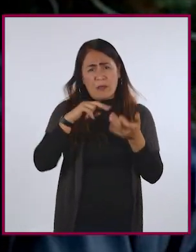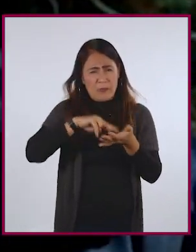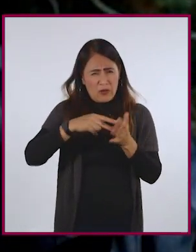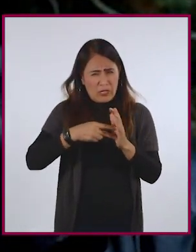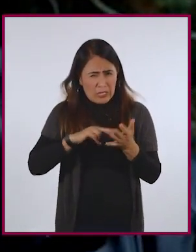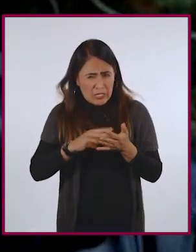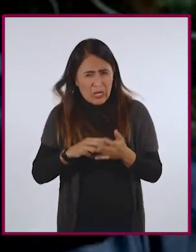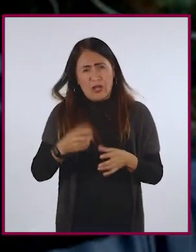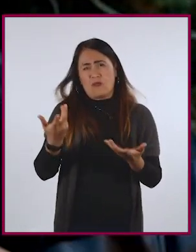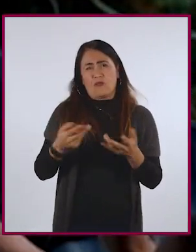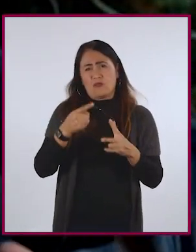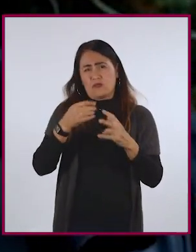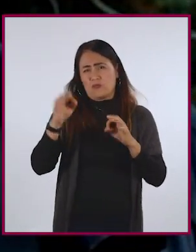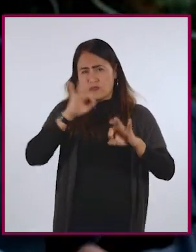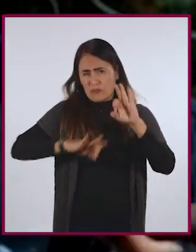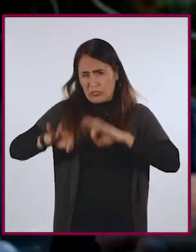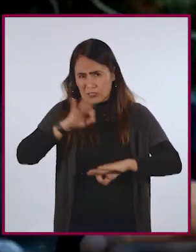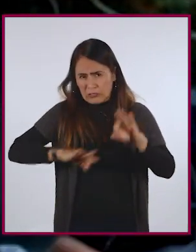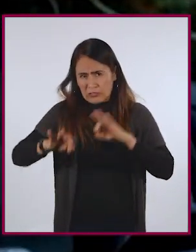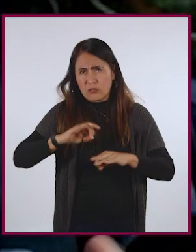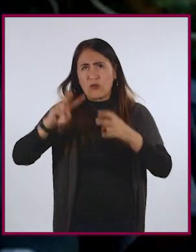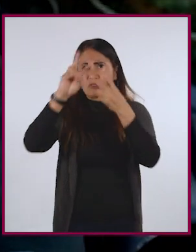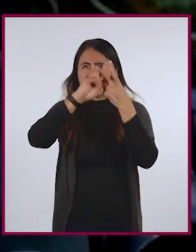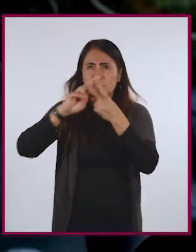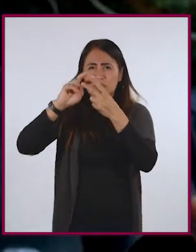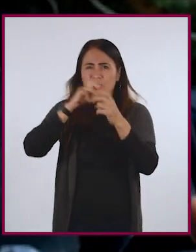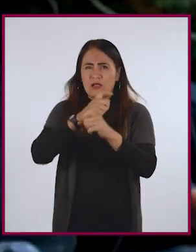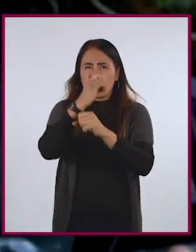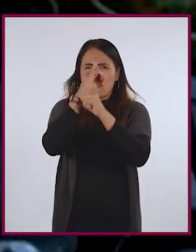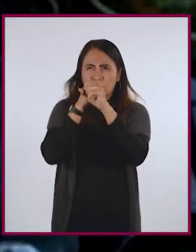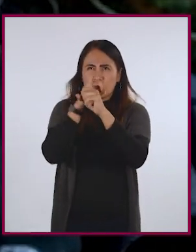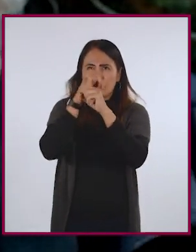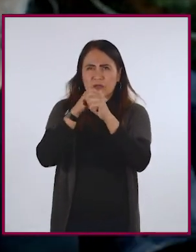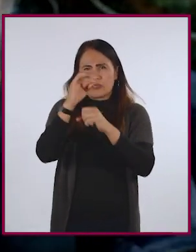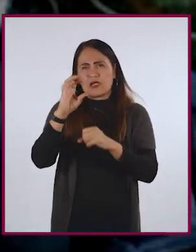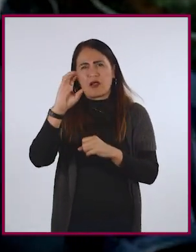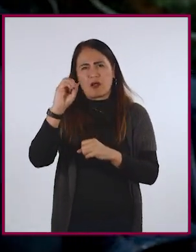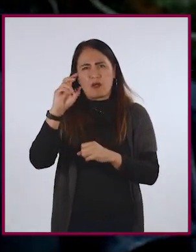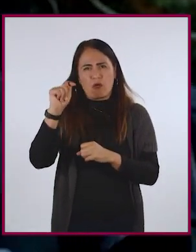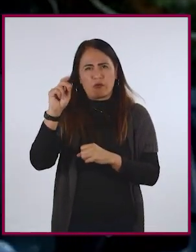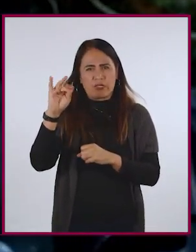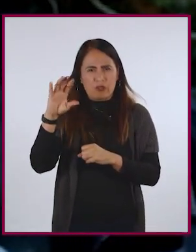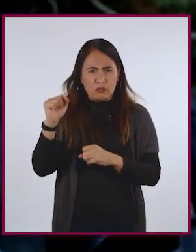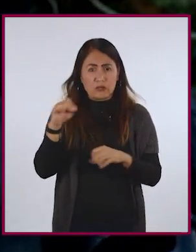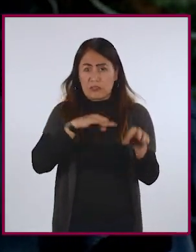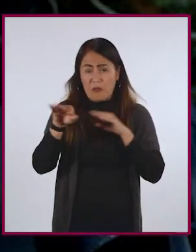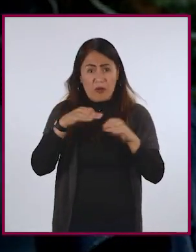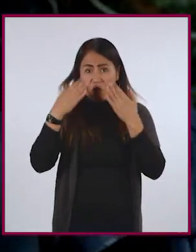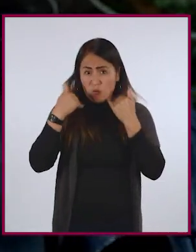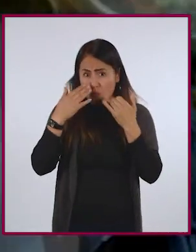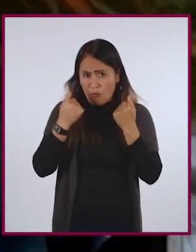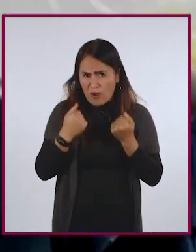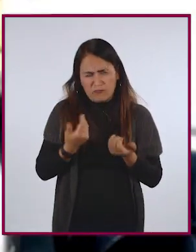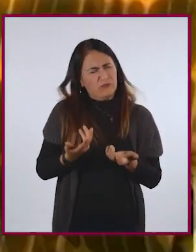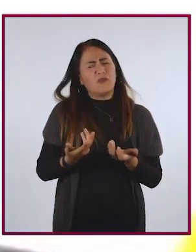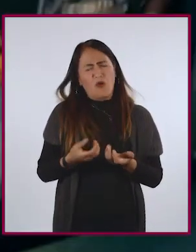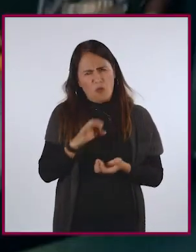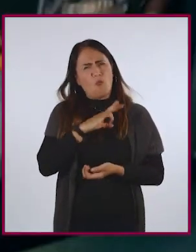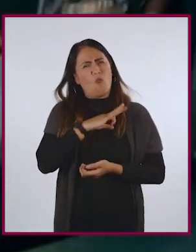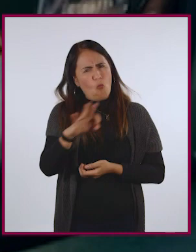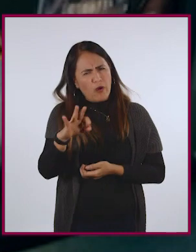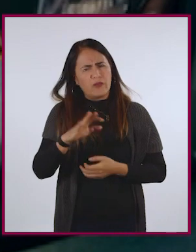desempleados y muy pocos físicos, astrónomos, ópticos o electrónicos desempleados. Es una buena apuesta de